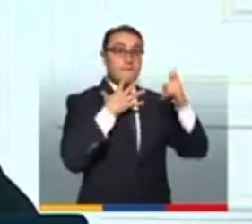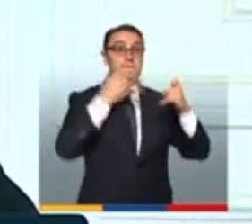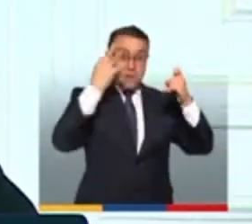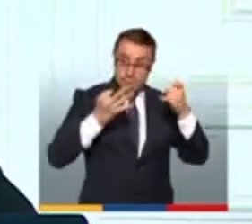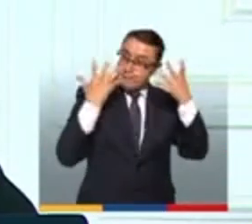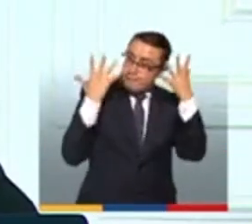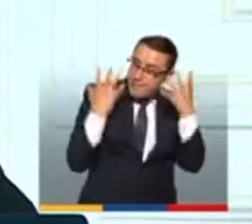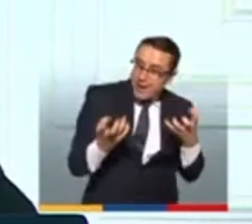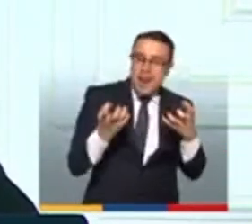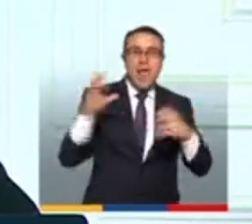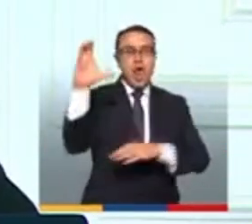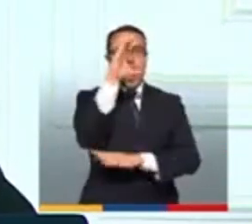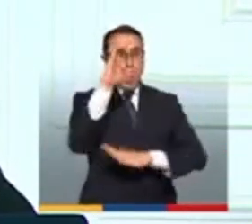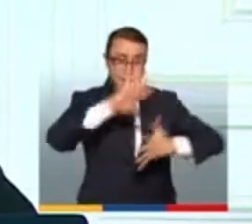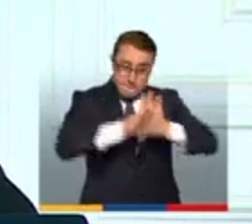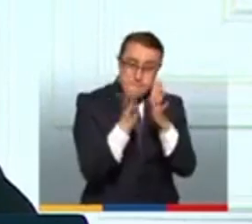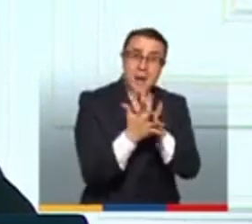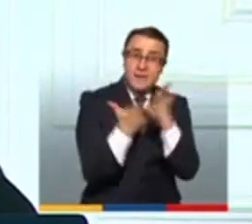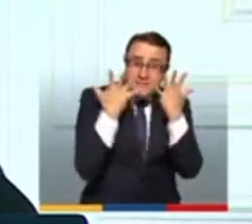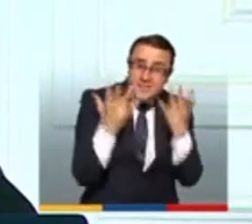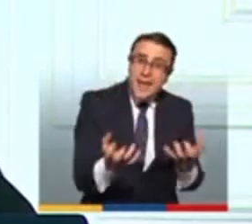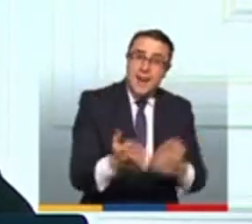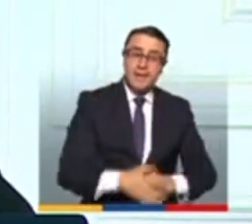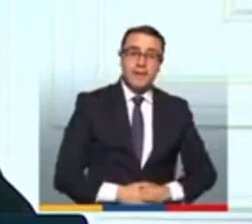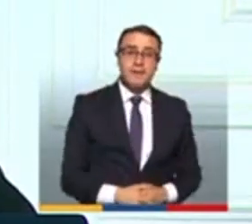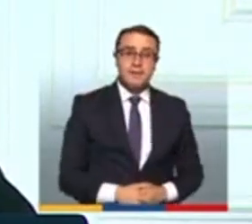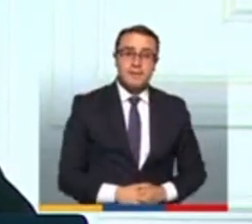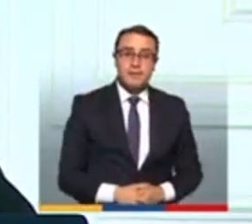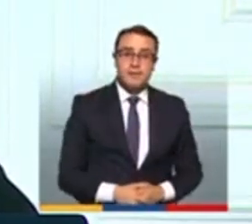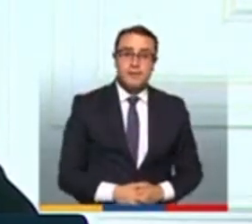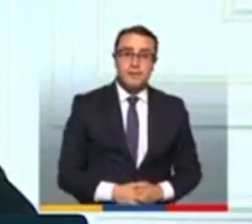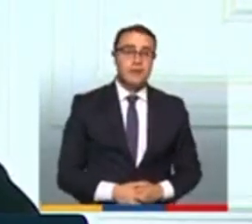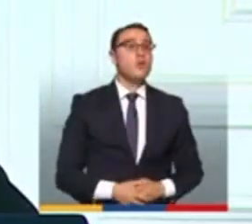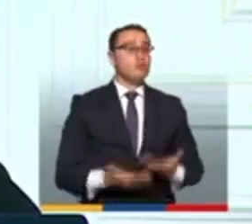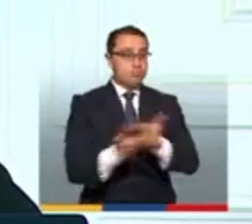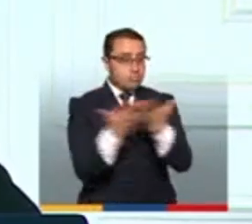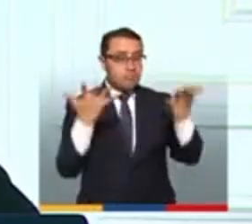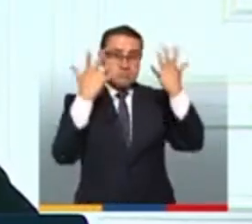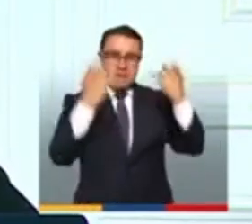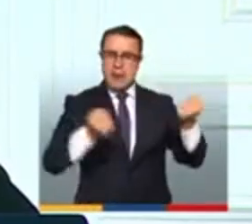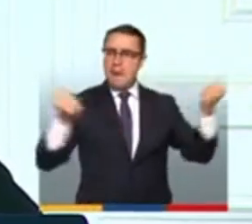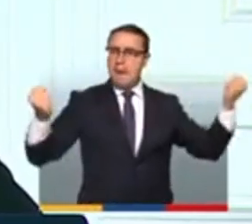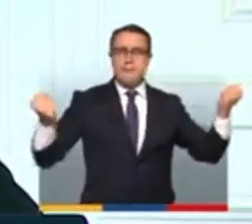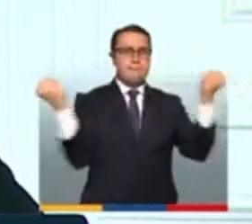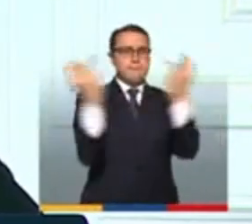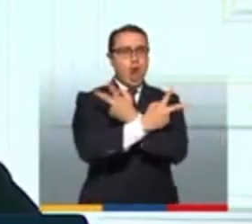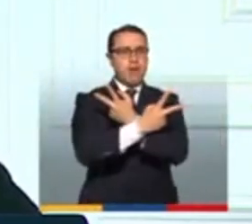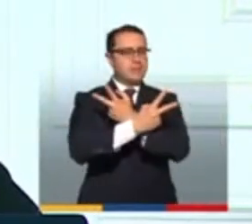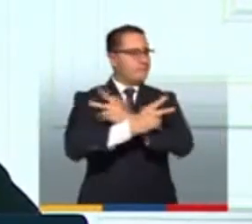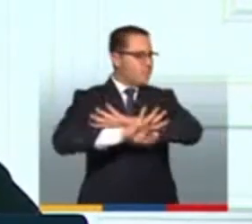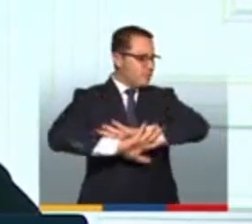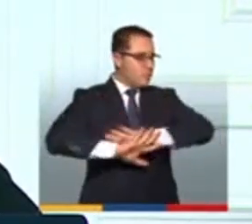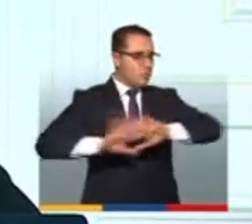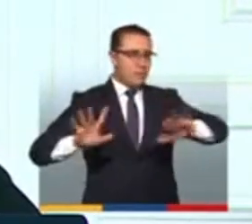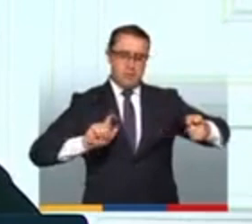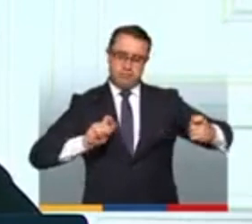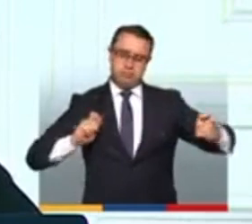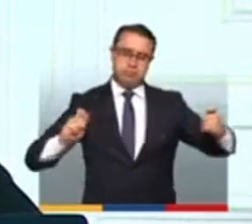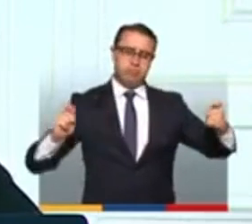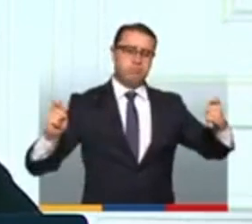¿Queremos que la sociedad colombiana abandone completamente la violencia y pase a una era de